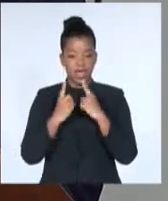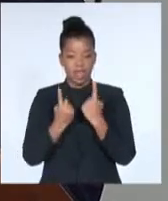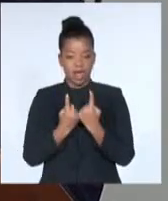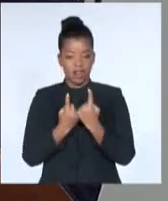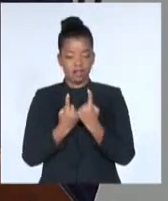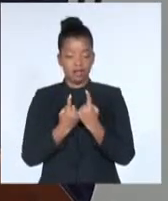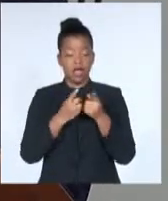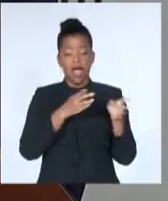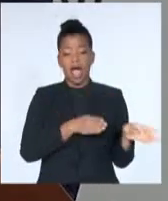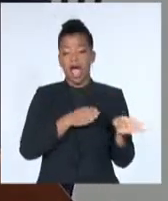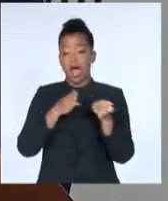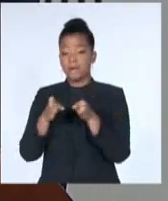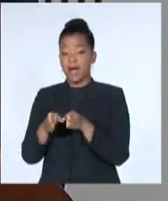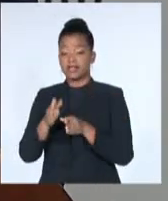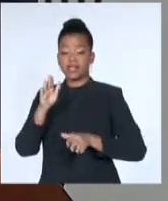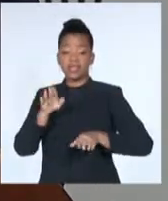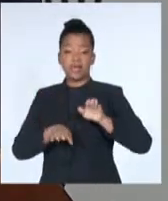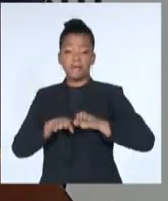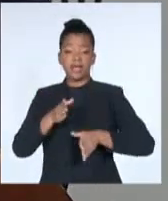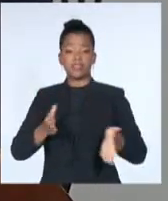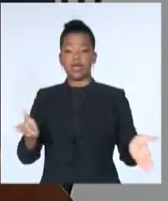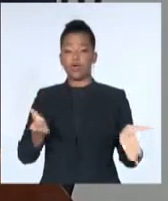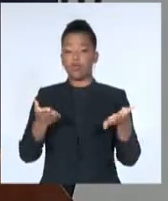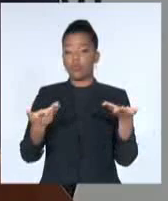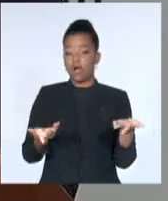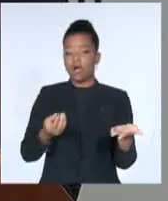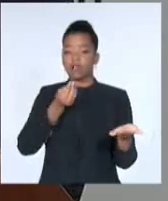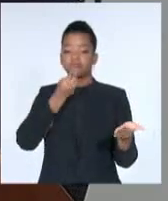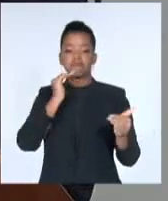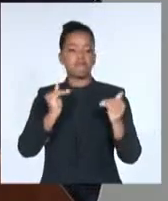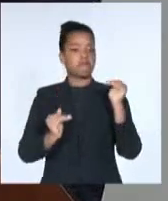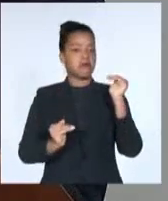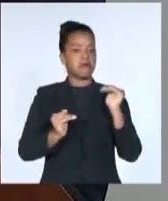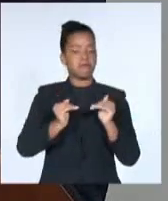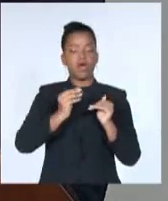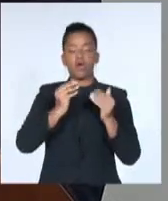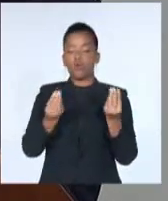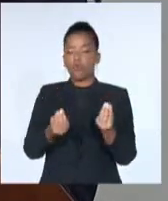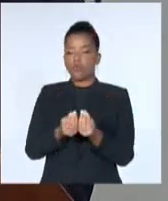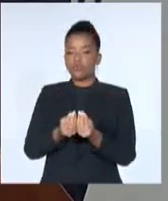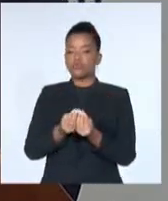independientemente de su nivel de desarrollo, puedan prosperar y florecer.